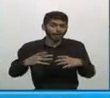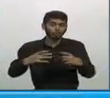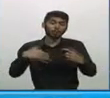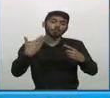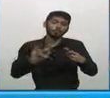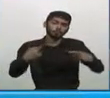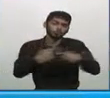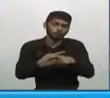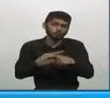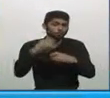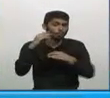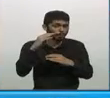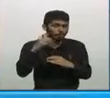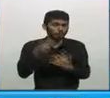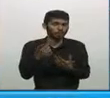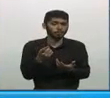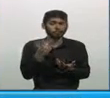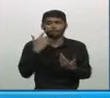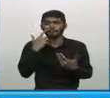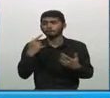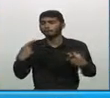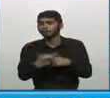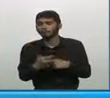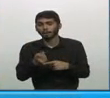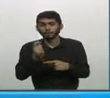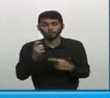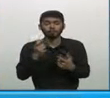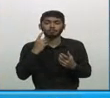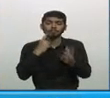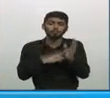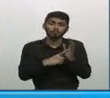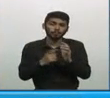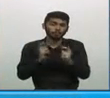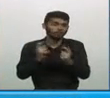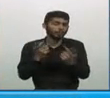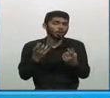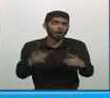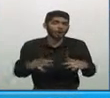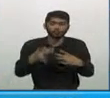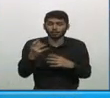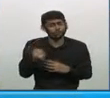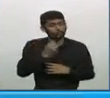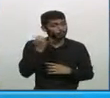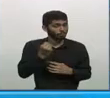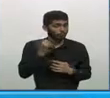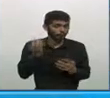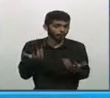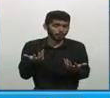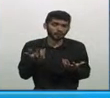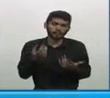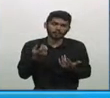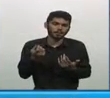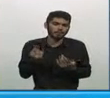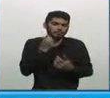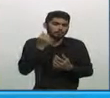de copa veremos quién jugará seguramente los clásicos son importantes y siempre se tratan de